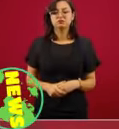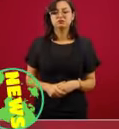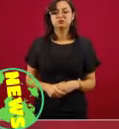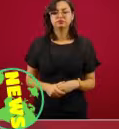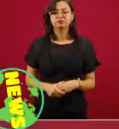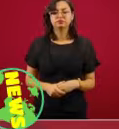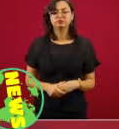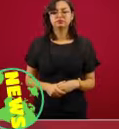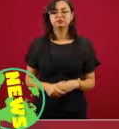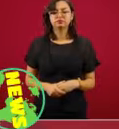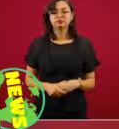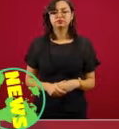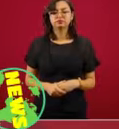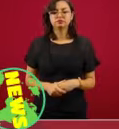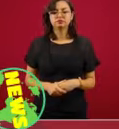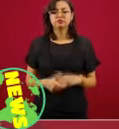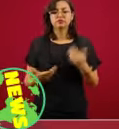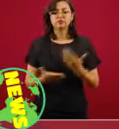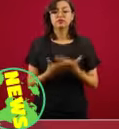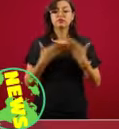el gobierno ahora,